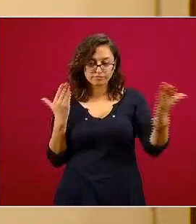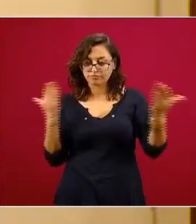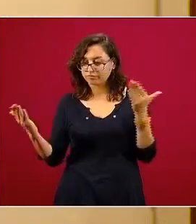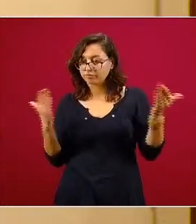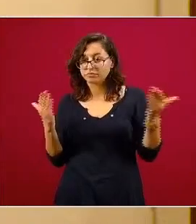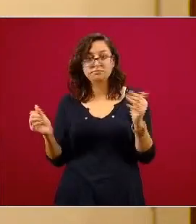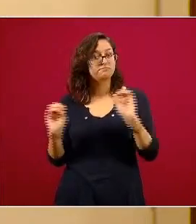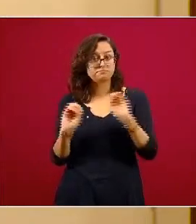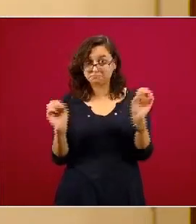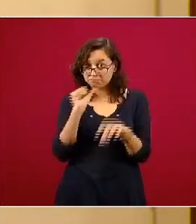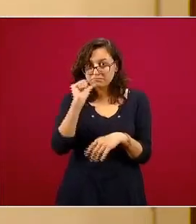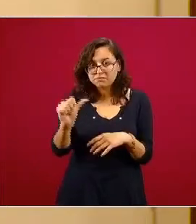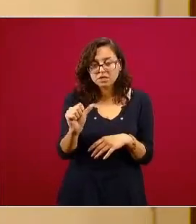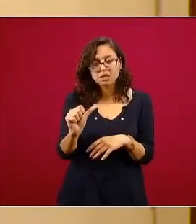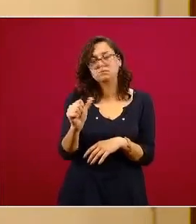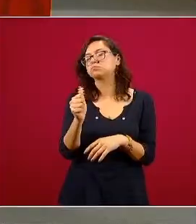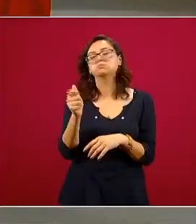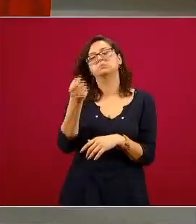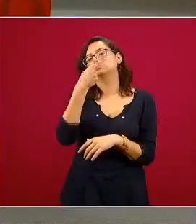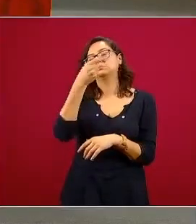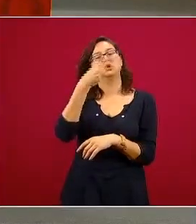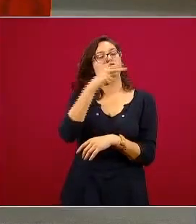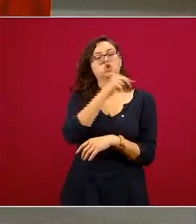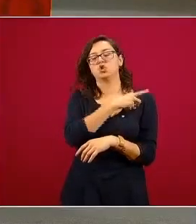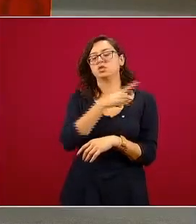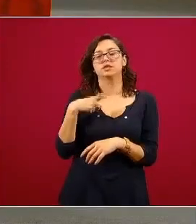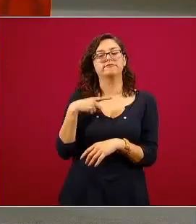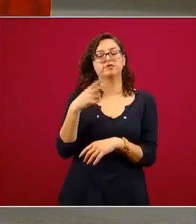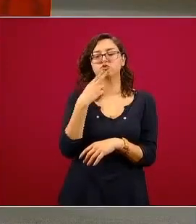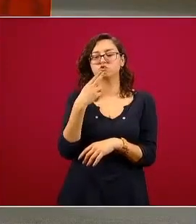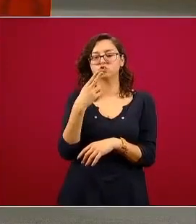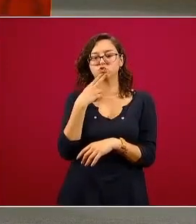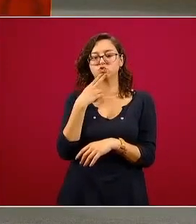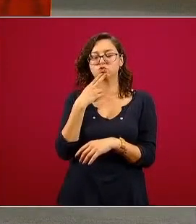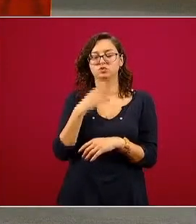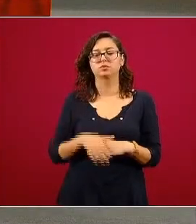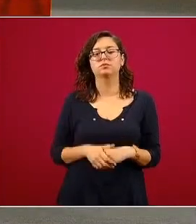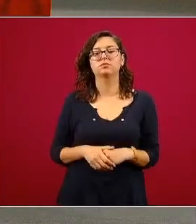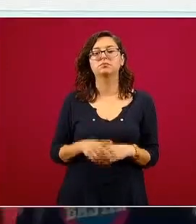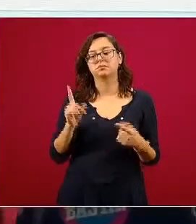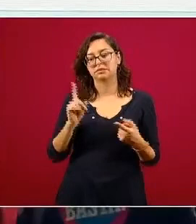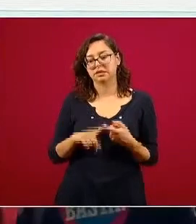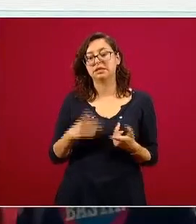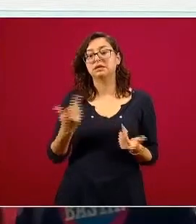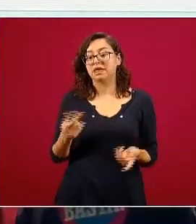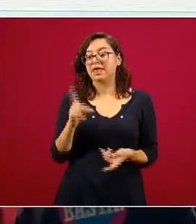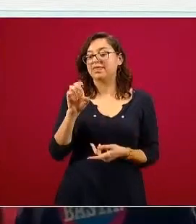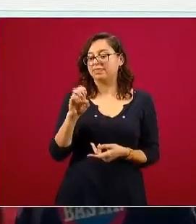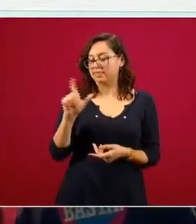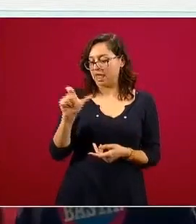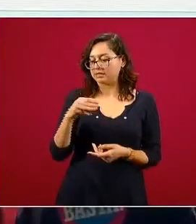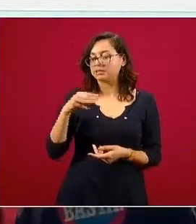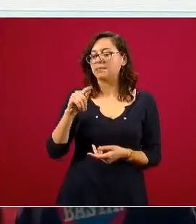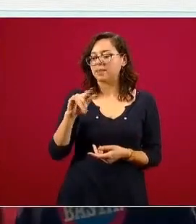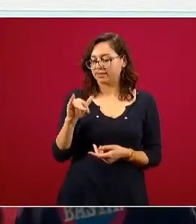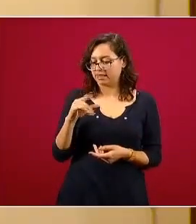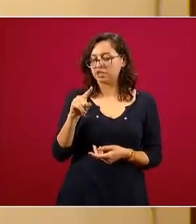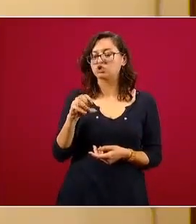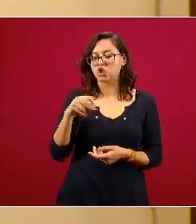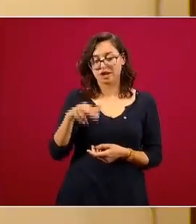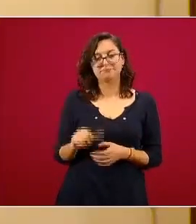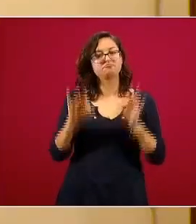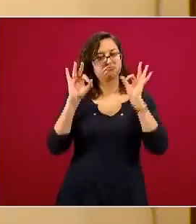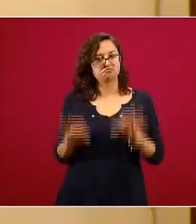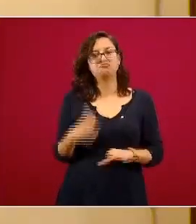los resultados de esos estudios, como sucedió con la dexametasona, que sí se recomienda. Esto es muy,